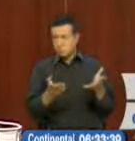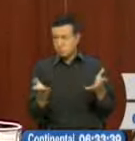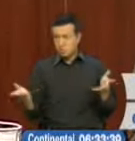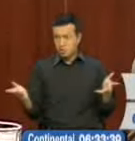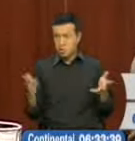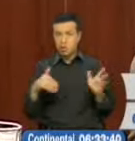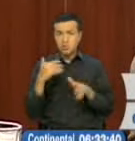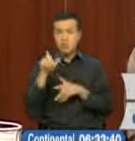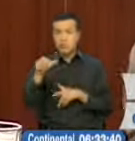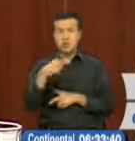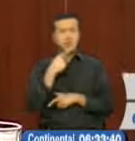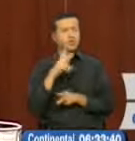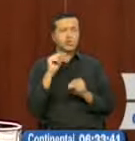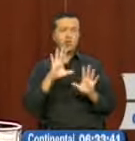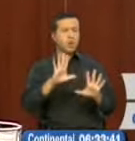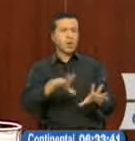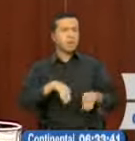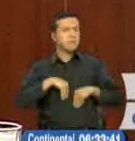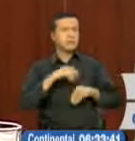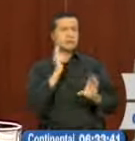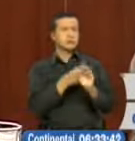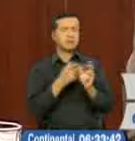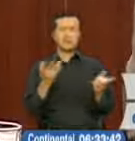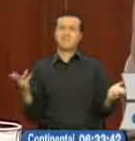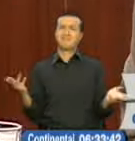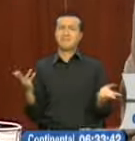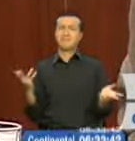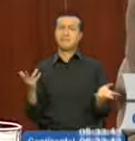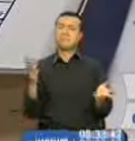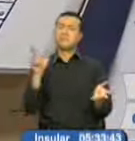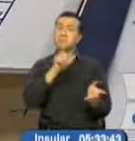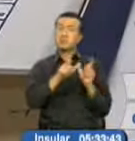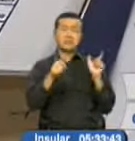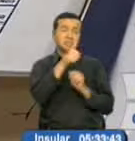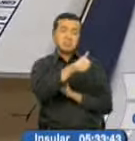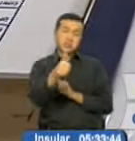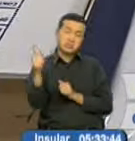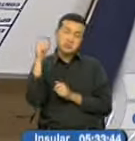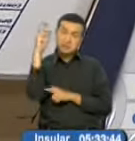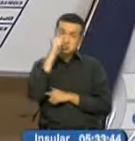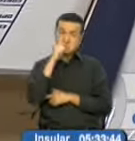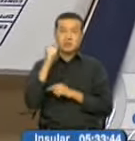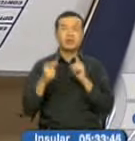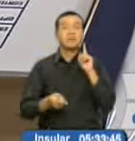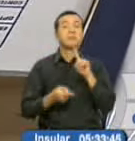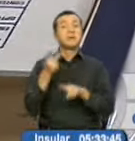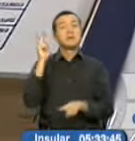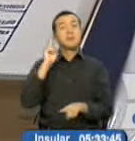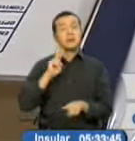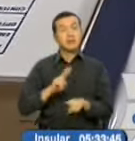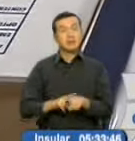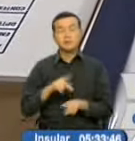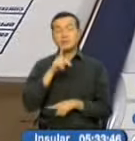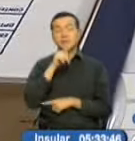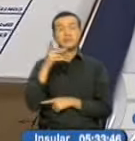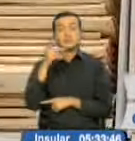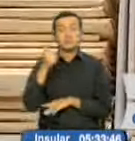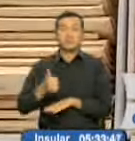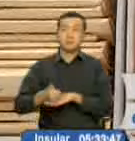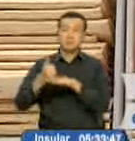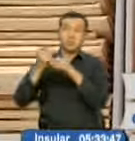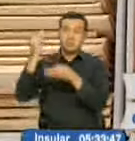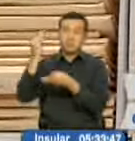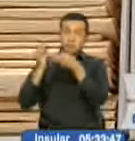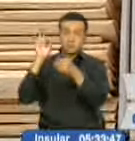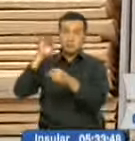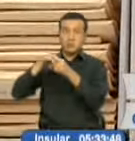y el accionante dice, entonces no asisto. Eso que lo juzgue la ciudadanía. Calificó de inédita la apelación presentada ante el Tribunal Contencioso